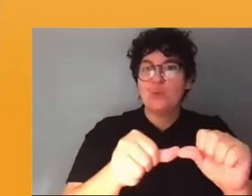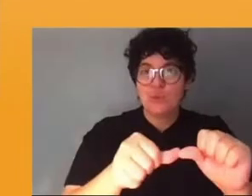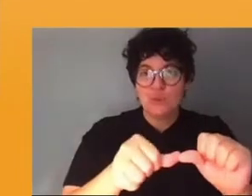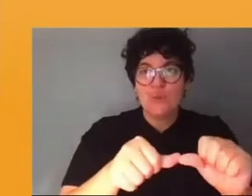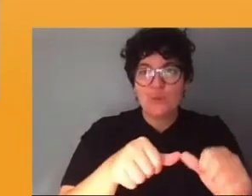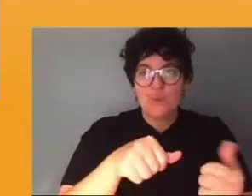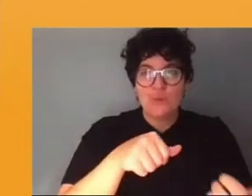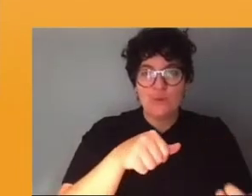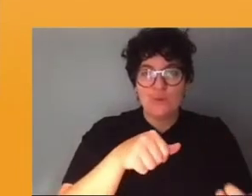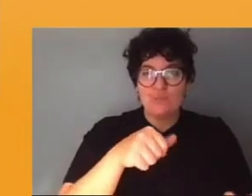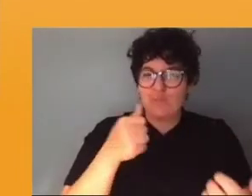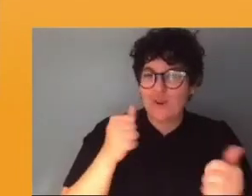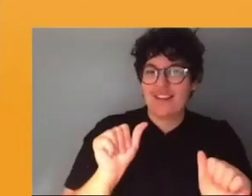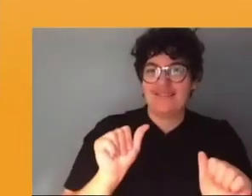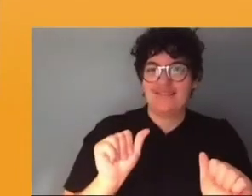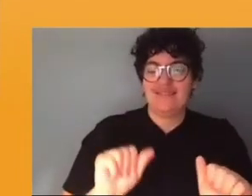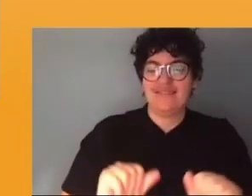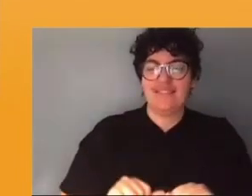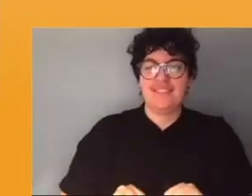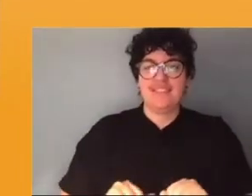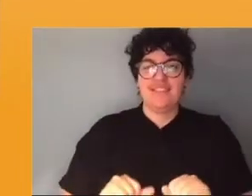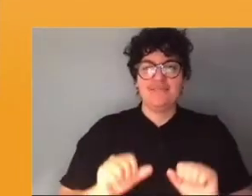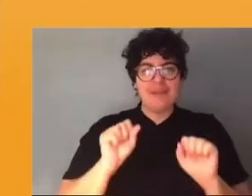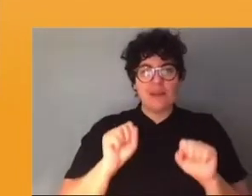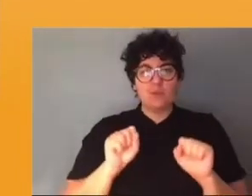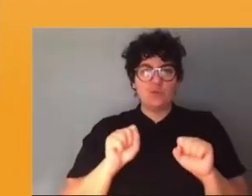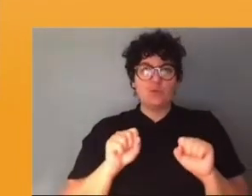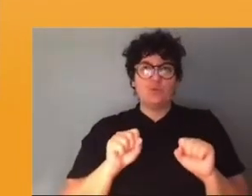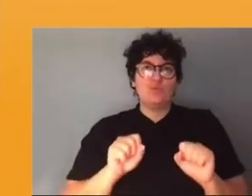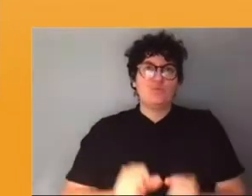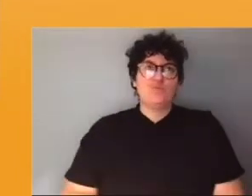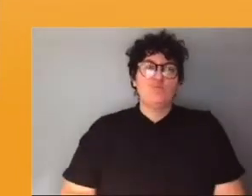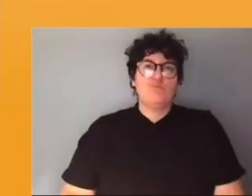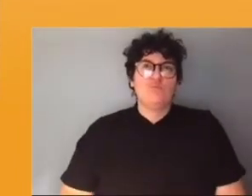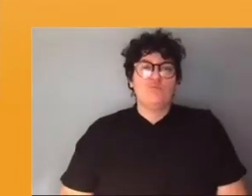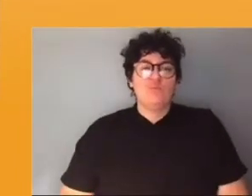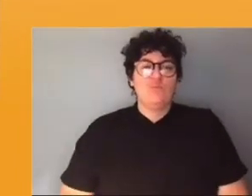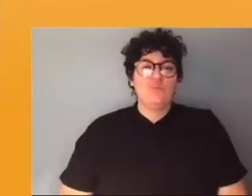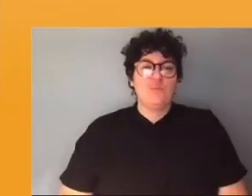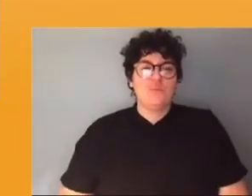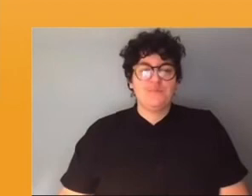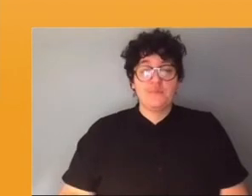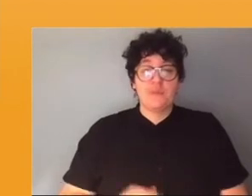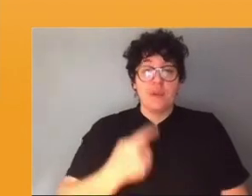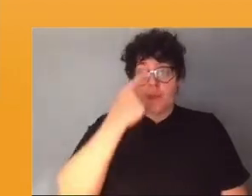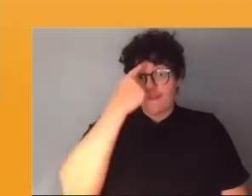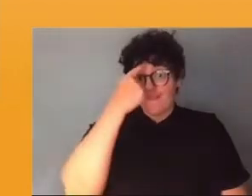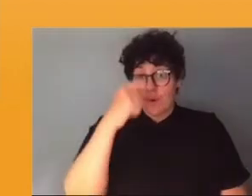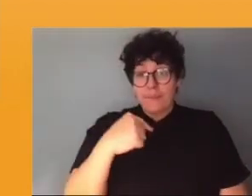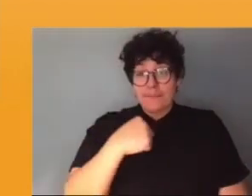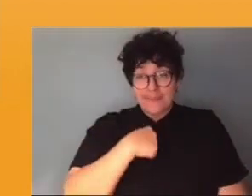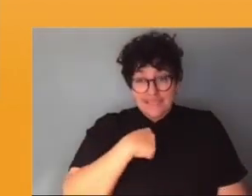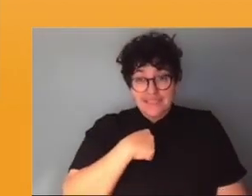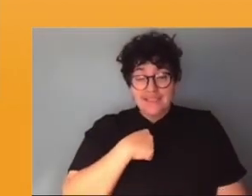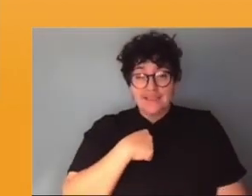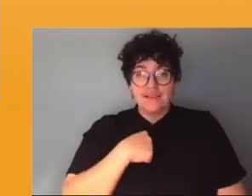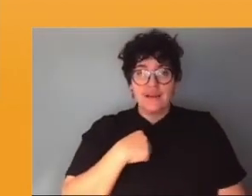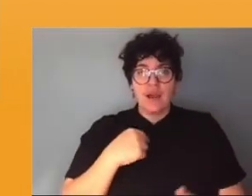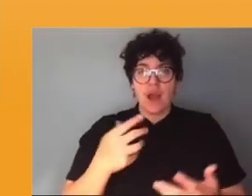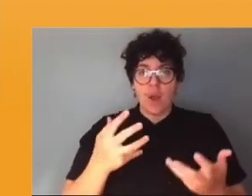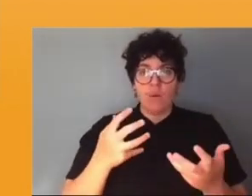tratar más de poder avanzar hacia el futuro, de hacer más cosas. Para mí, el tener la oportunidad